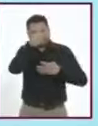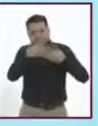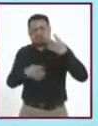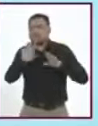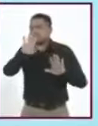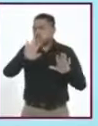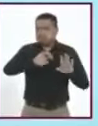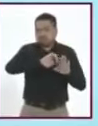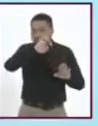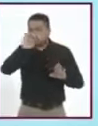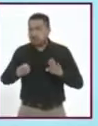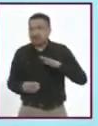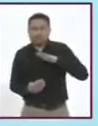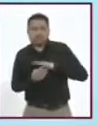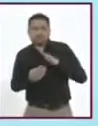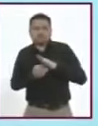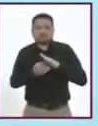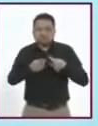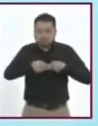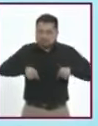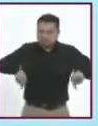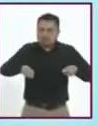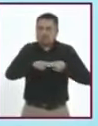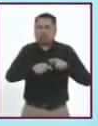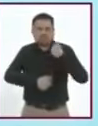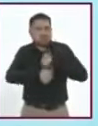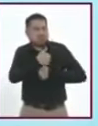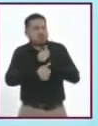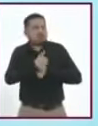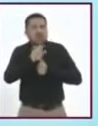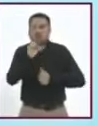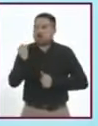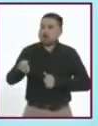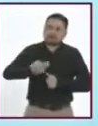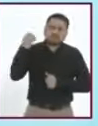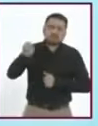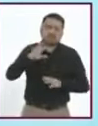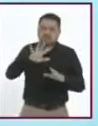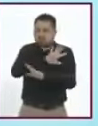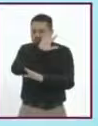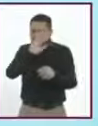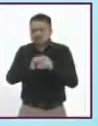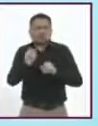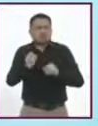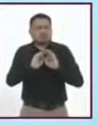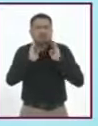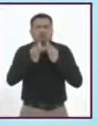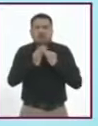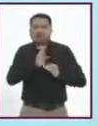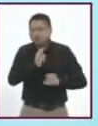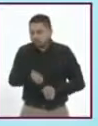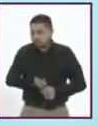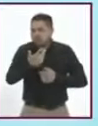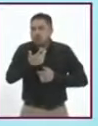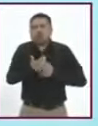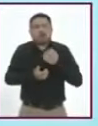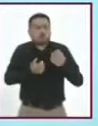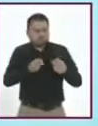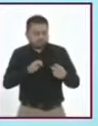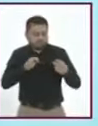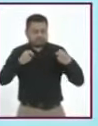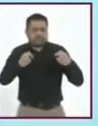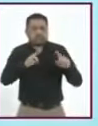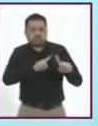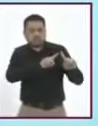Por ejemplo, una mesa redonda, un debate o una asamblea son todas formas de exposición oral que requieren de apoyo de